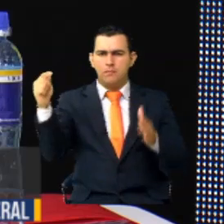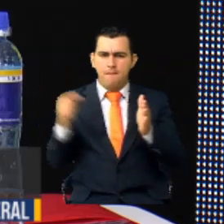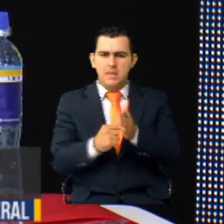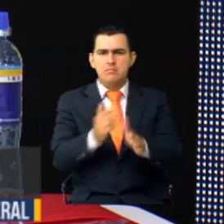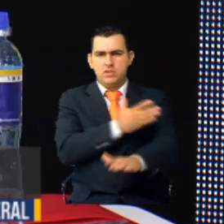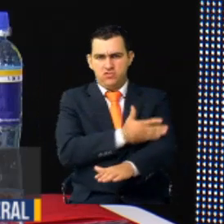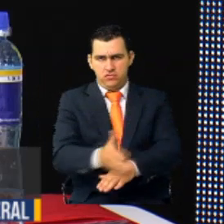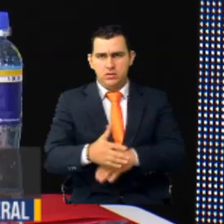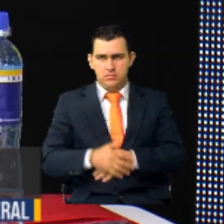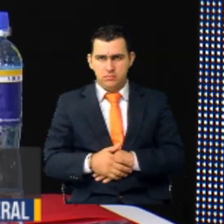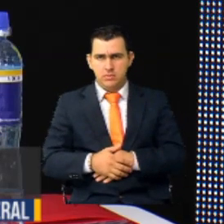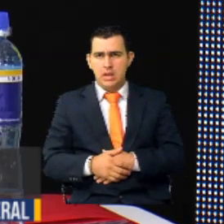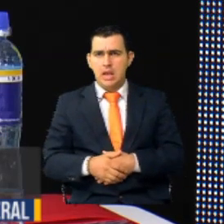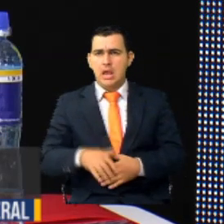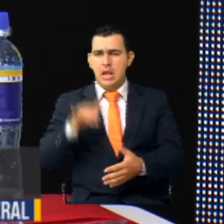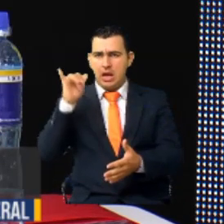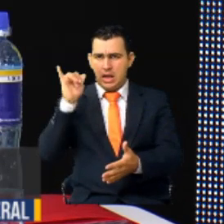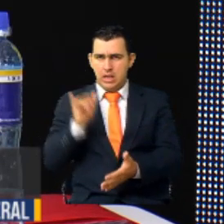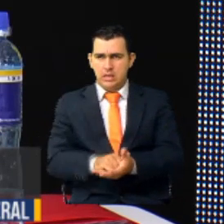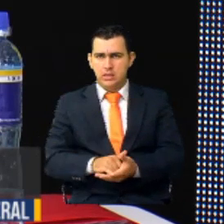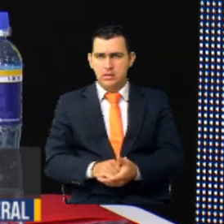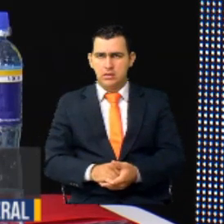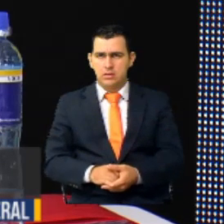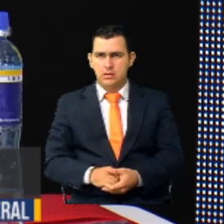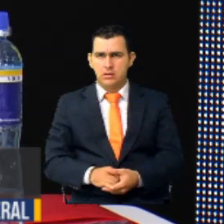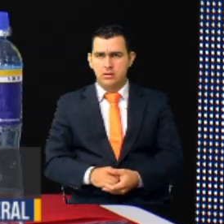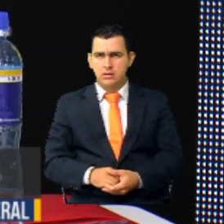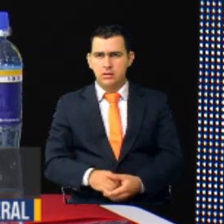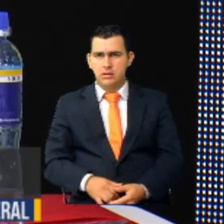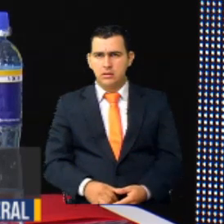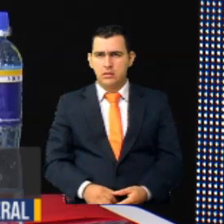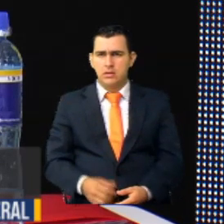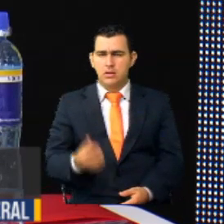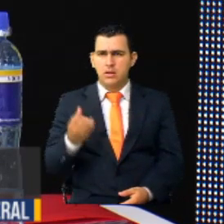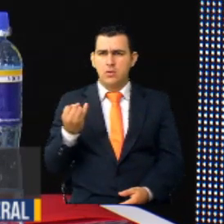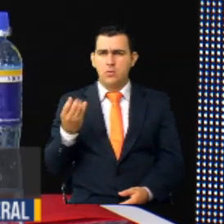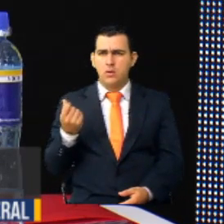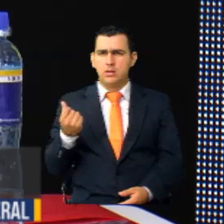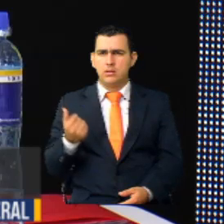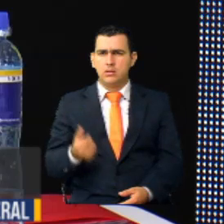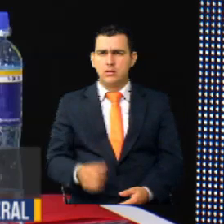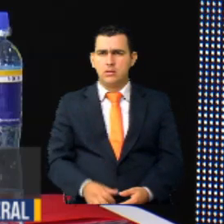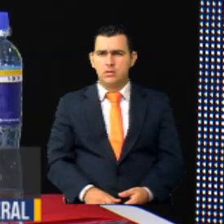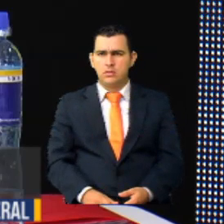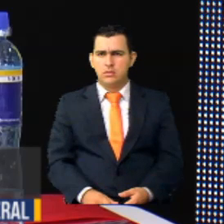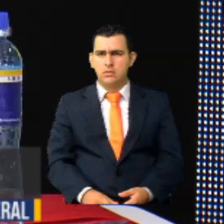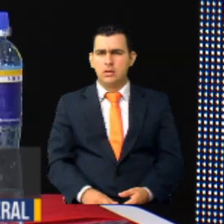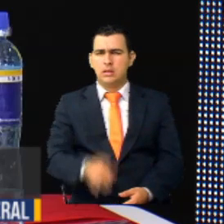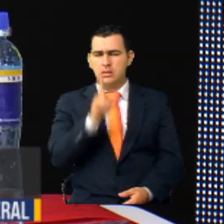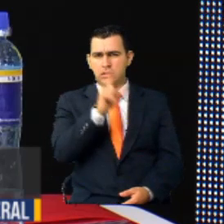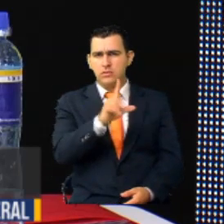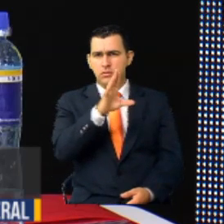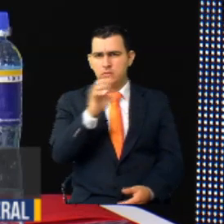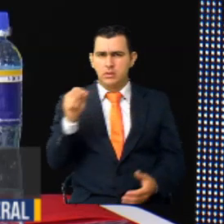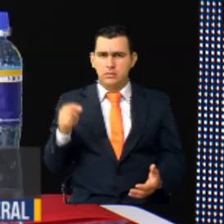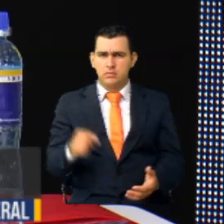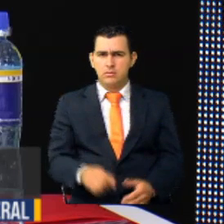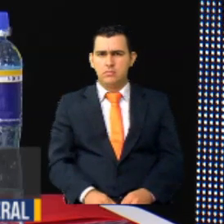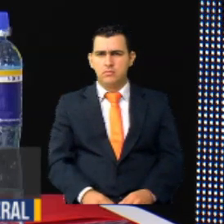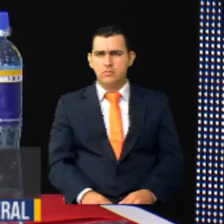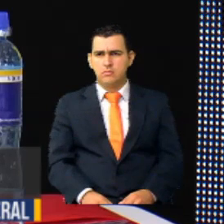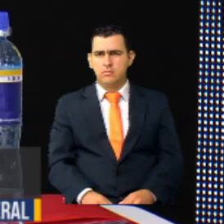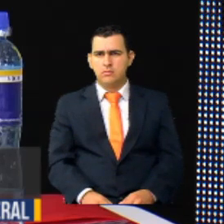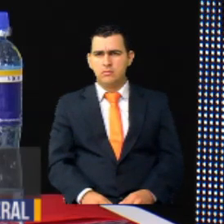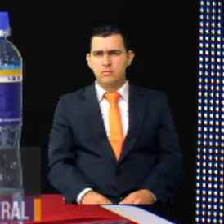800.000 millones de pesos. Entonces, me habló que cuánto costaban las viviendas, los cifras, 150 mil, ¿me voy a gastar en qué? ¿Me voy a gastar? Cerca de lo